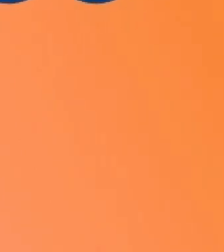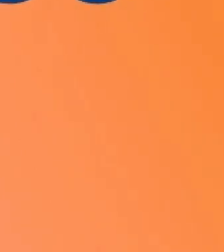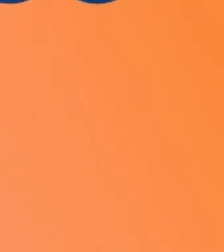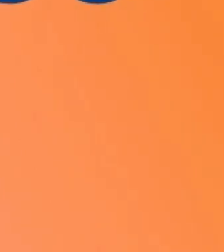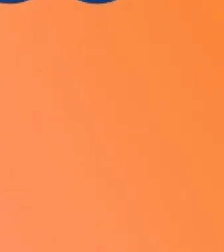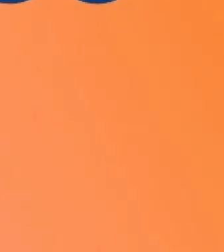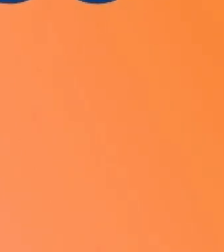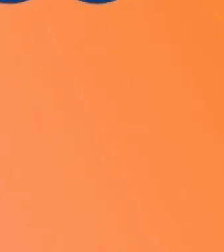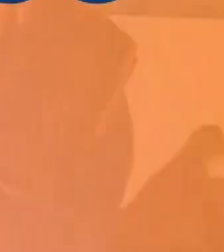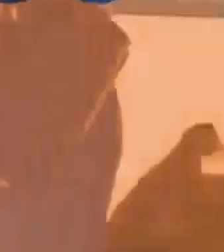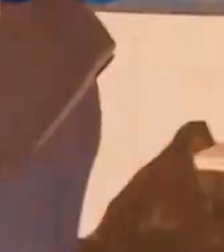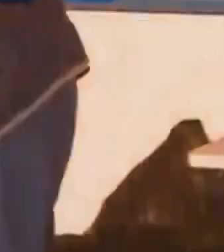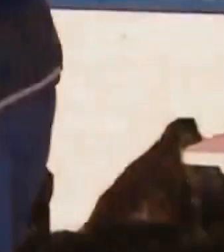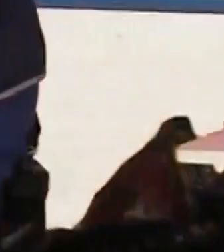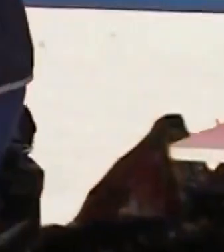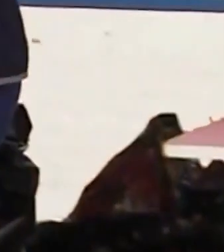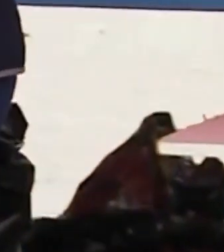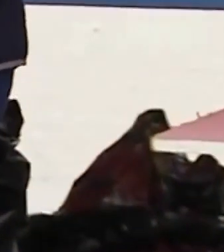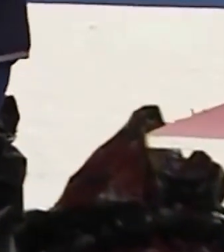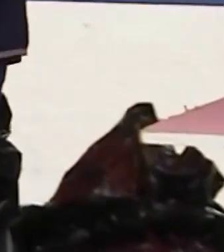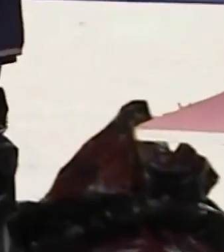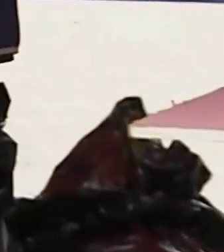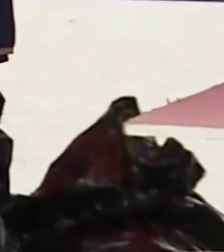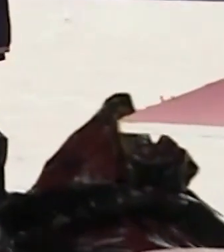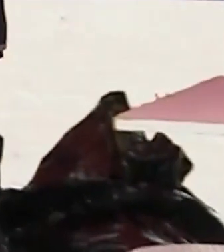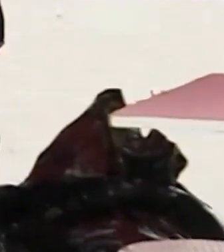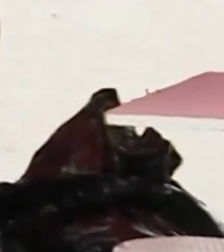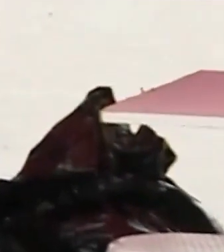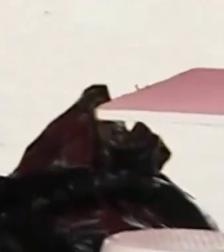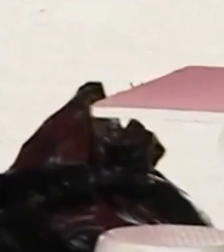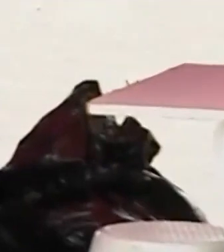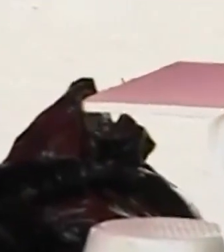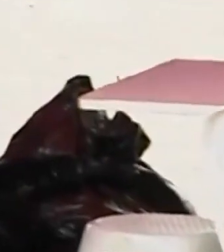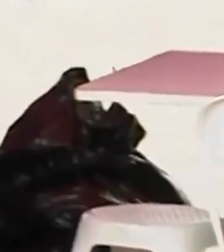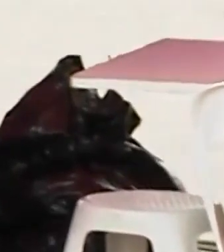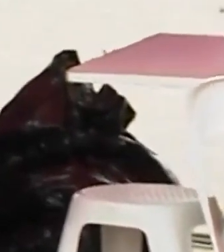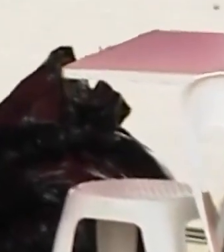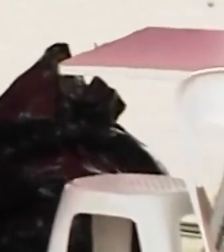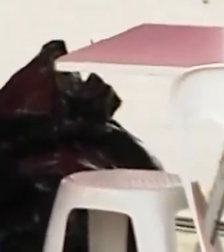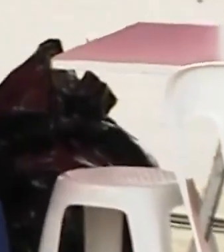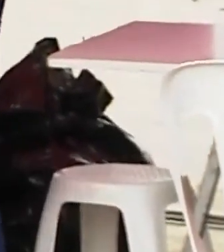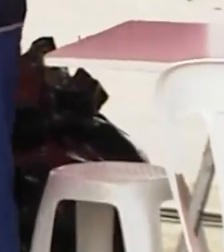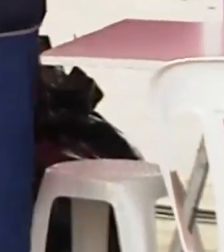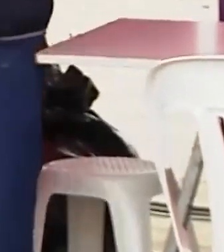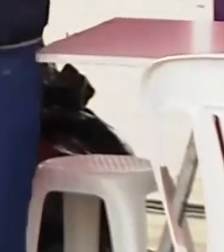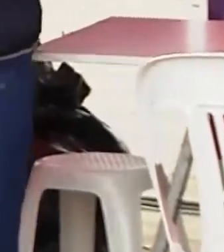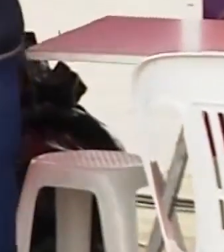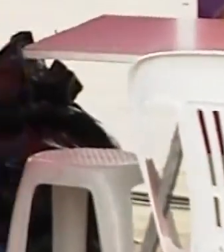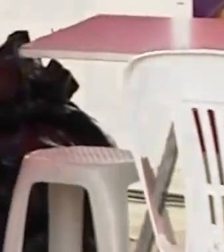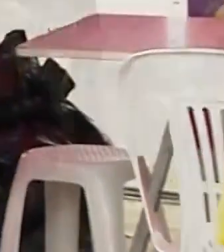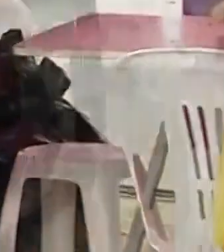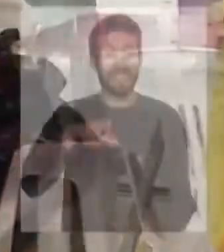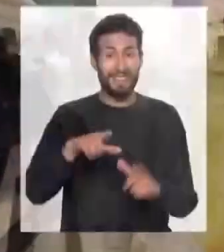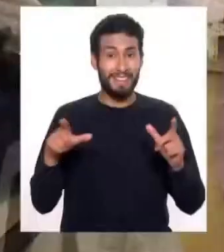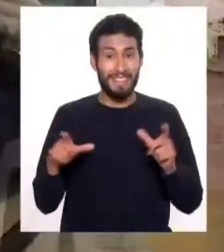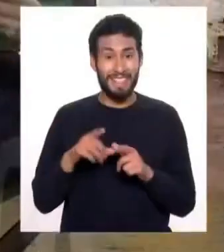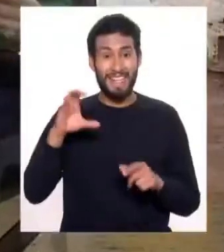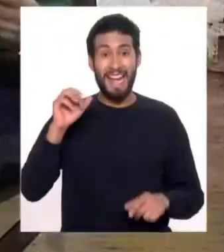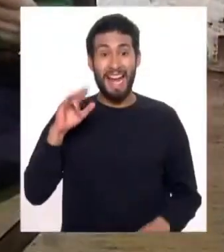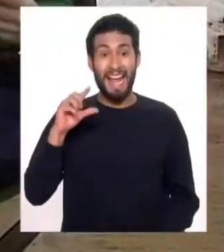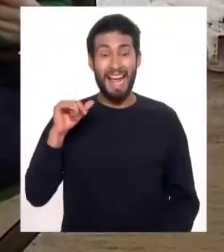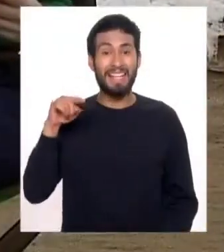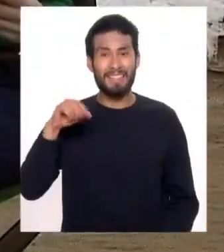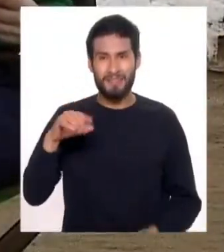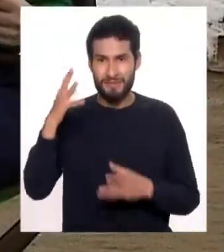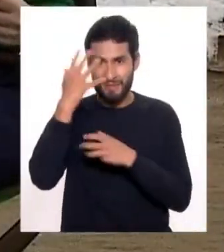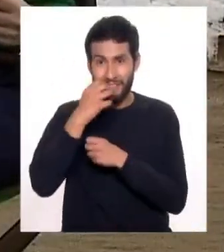Thank you. Estamos en Aguaca Garagay, aquí en San Martín de